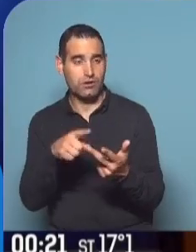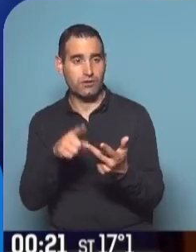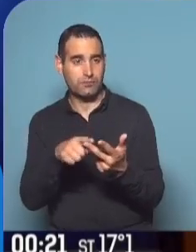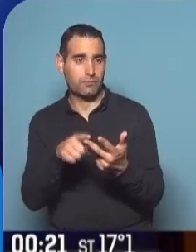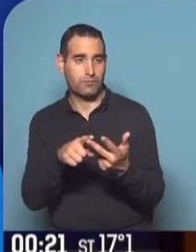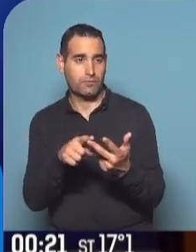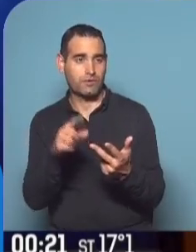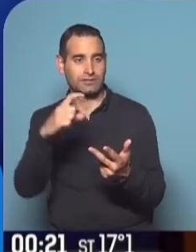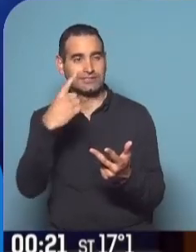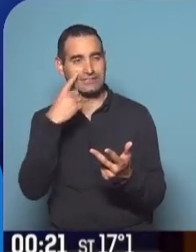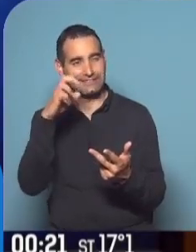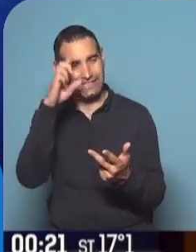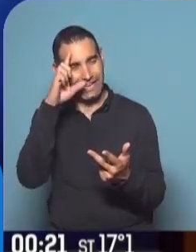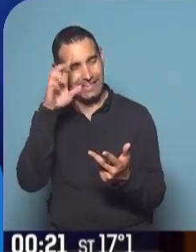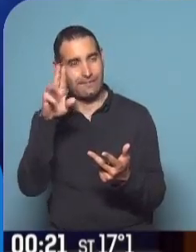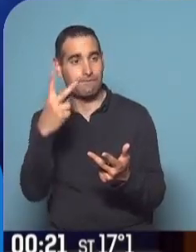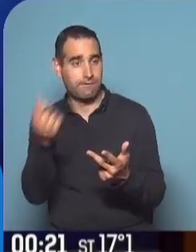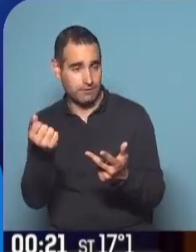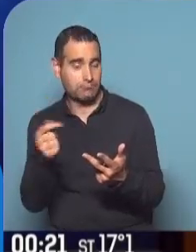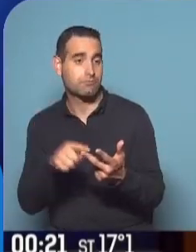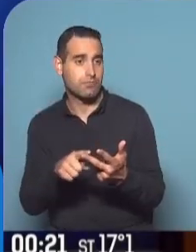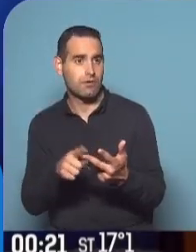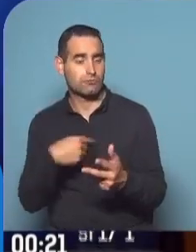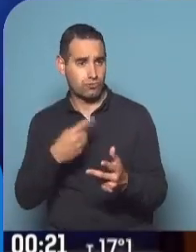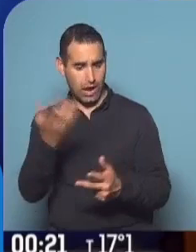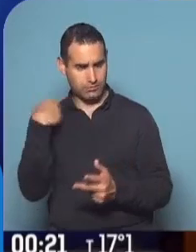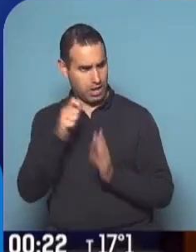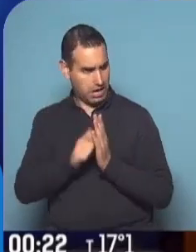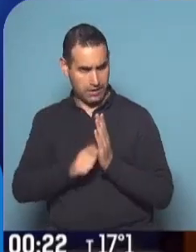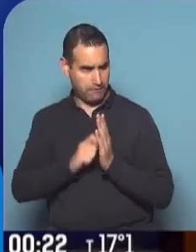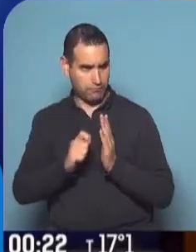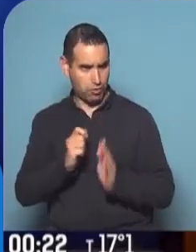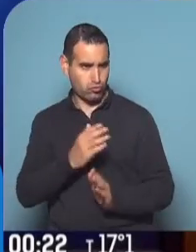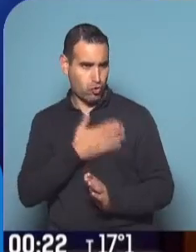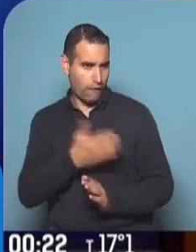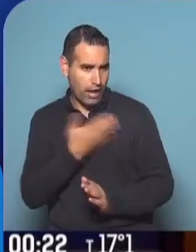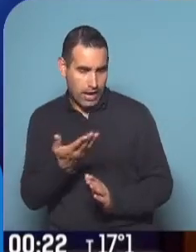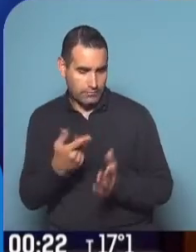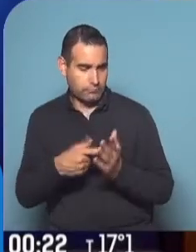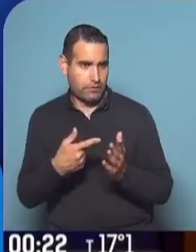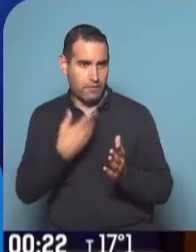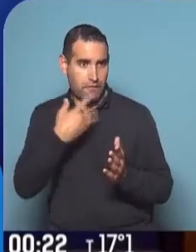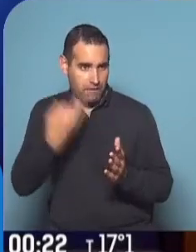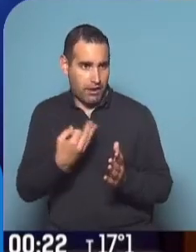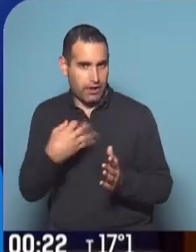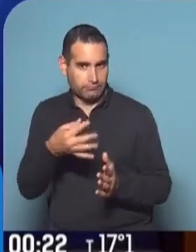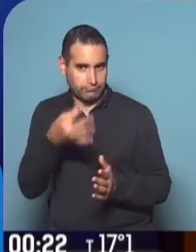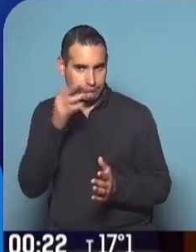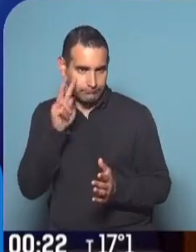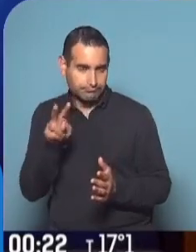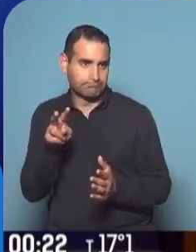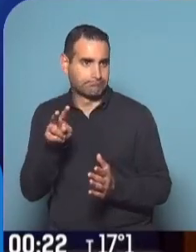y efectivamente cuando yo escribí esta esta novela desde la ficción por supuesto toda esta parte un hecho real